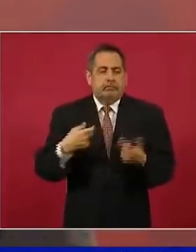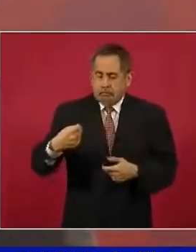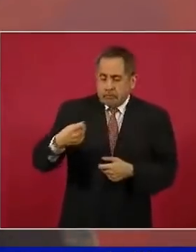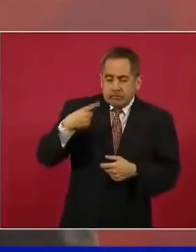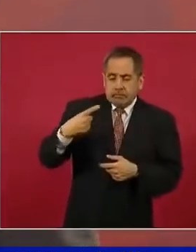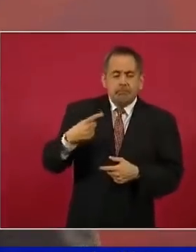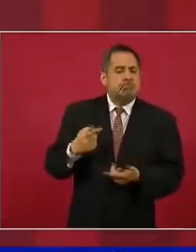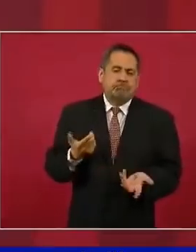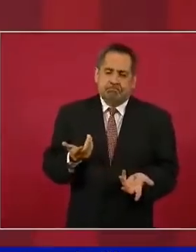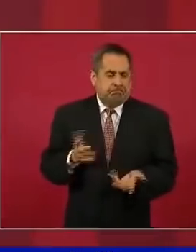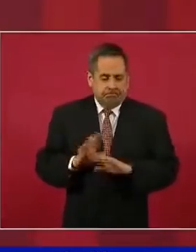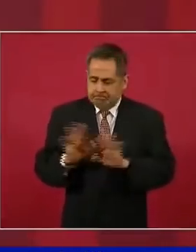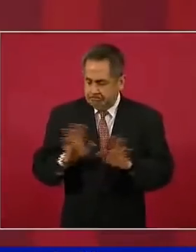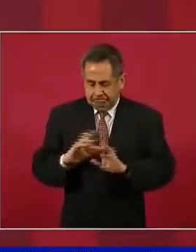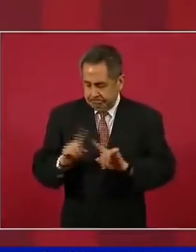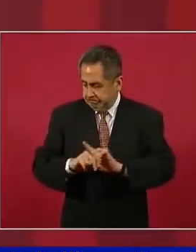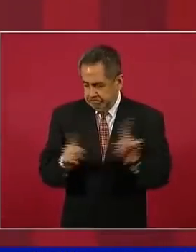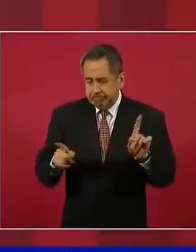delincuencia